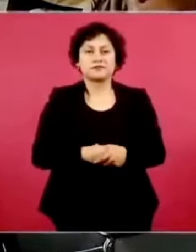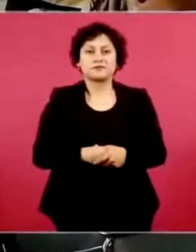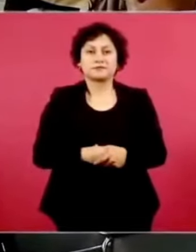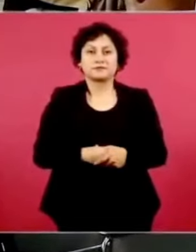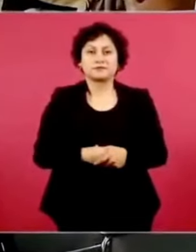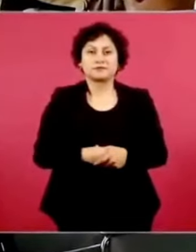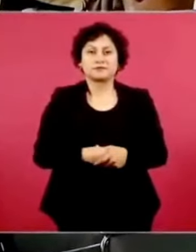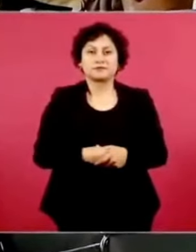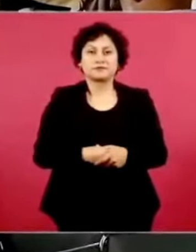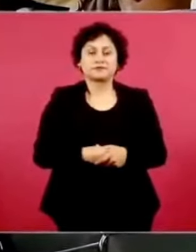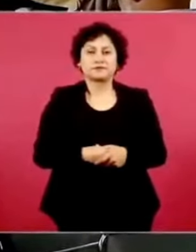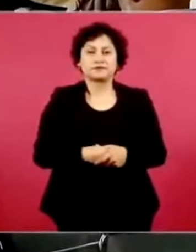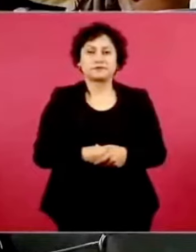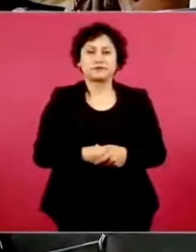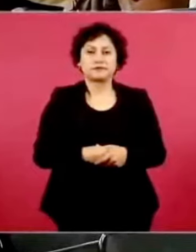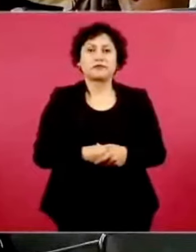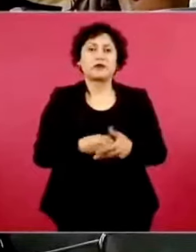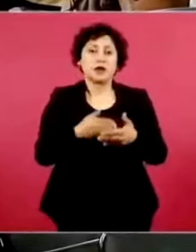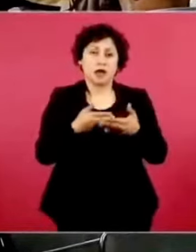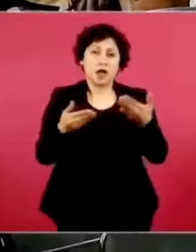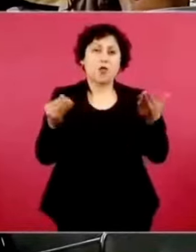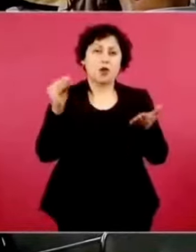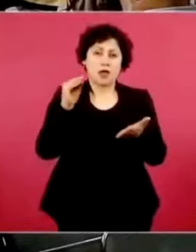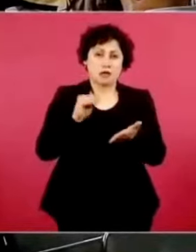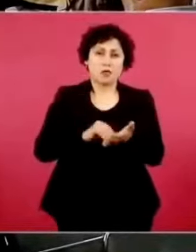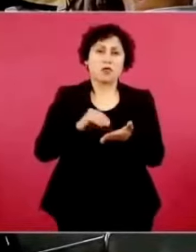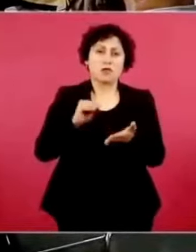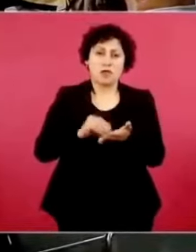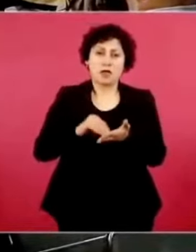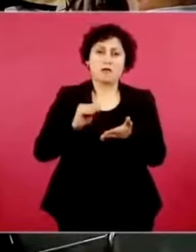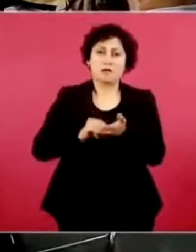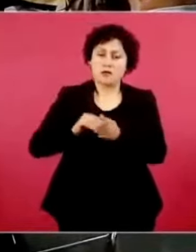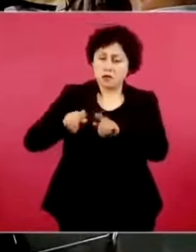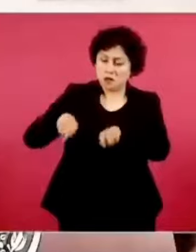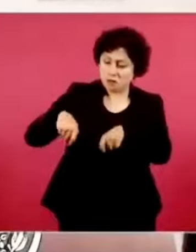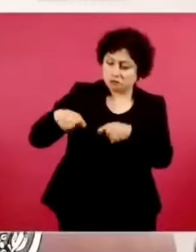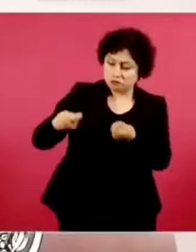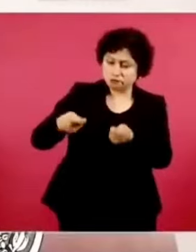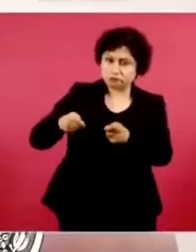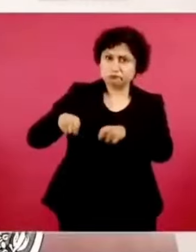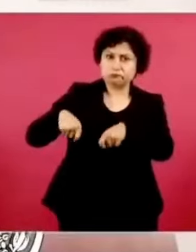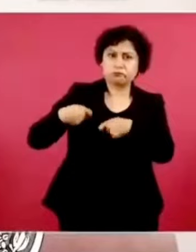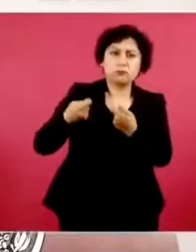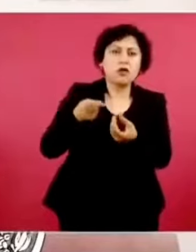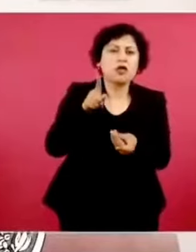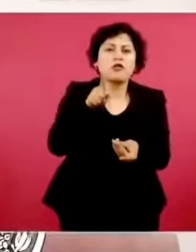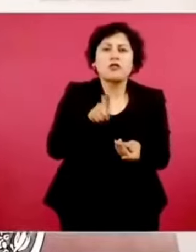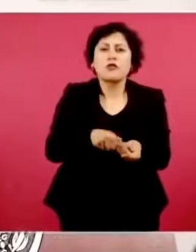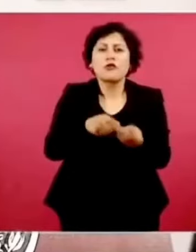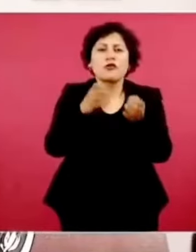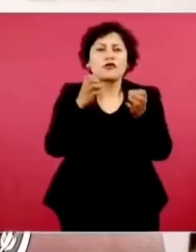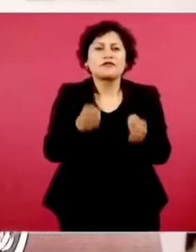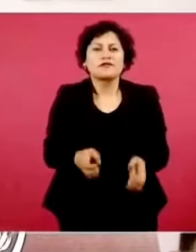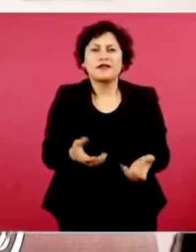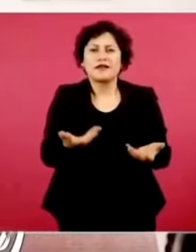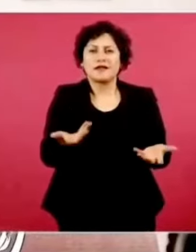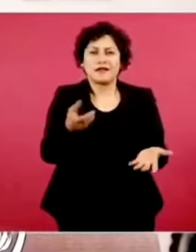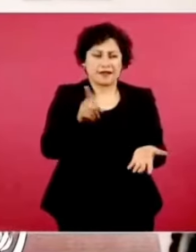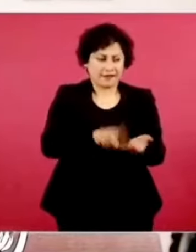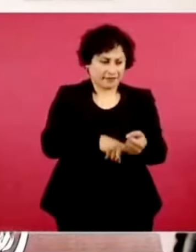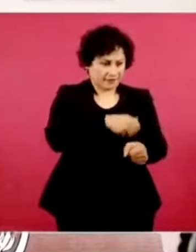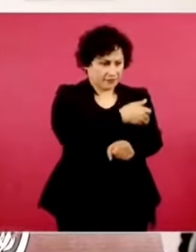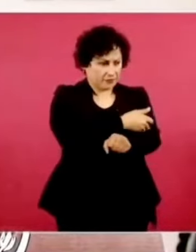mantiene hasta nuestros días, en nuestras familias, en los pueblos.